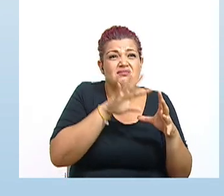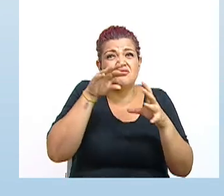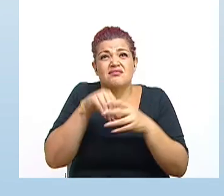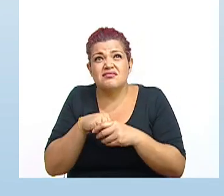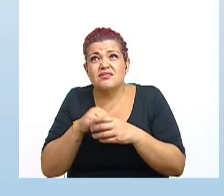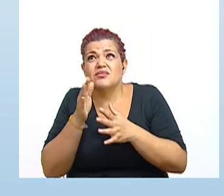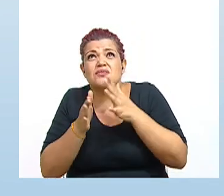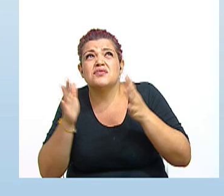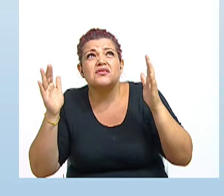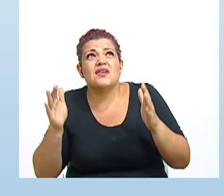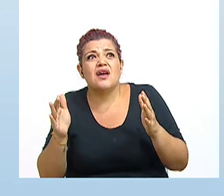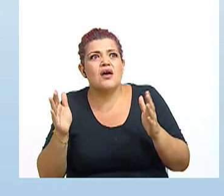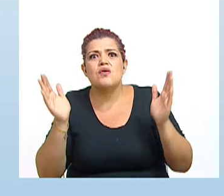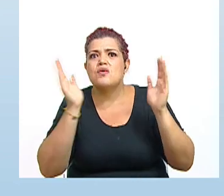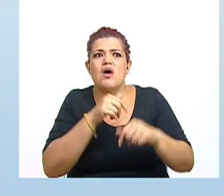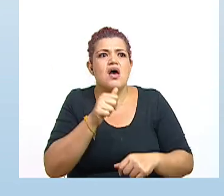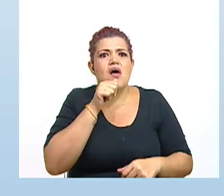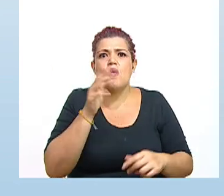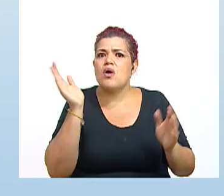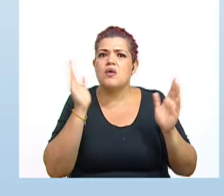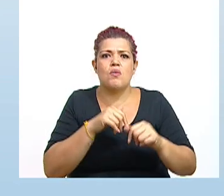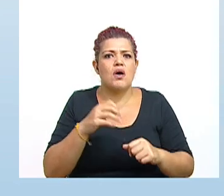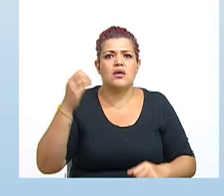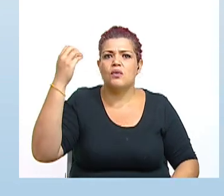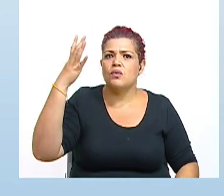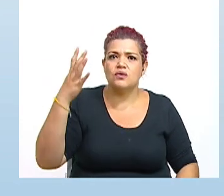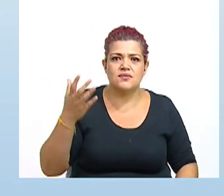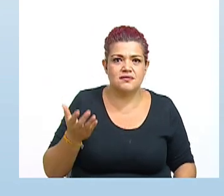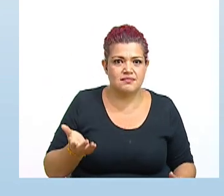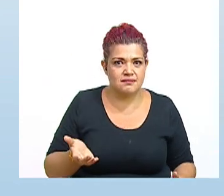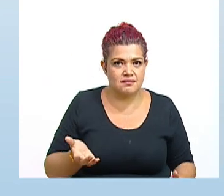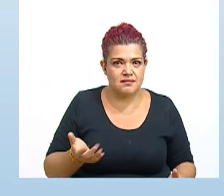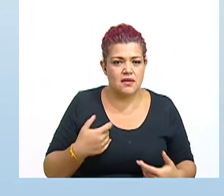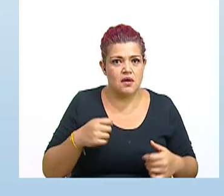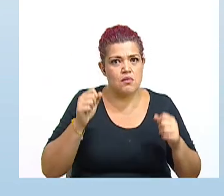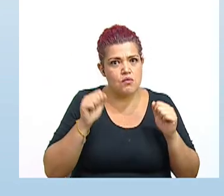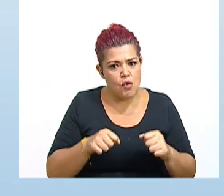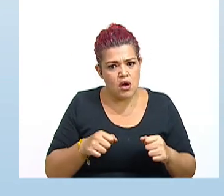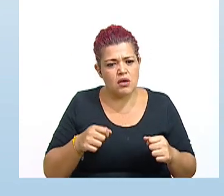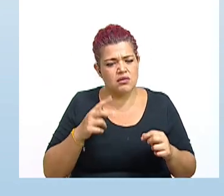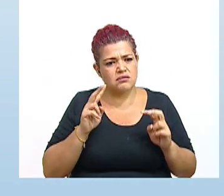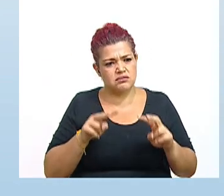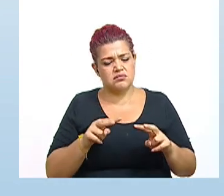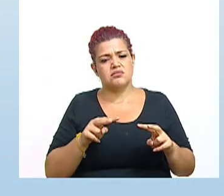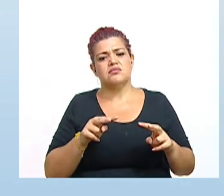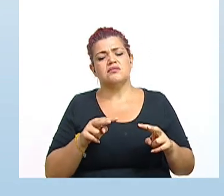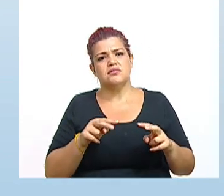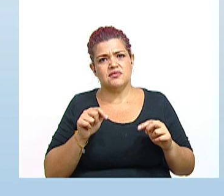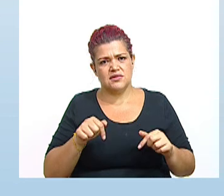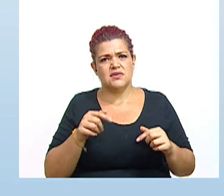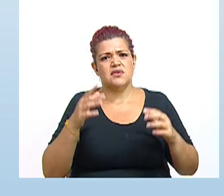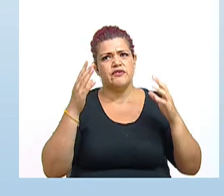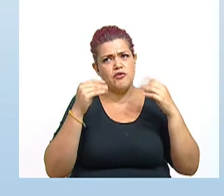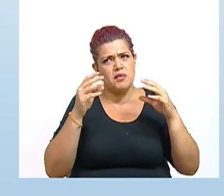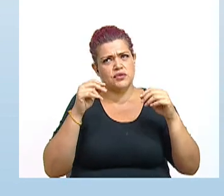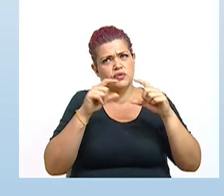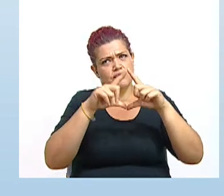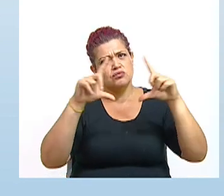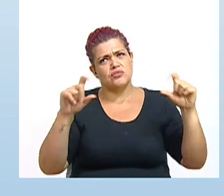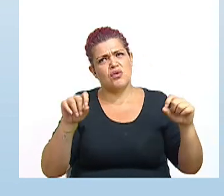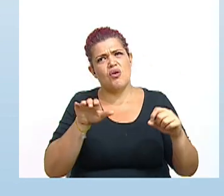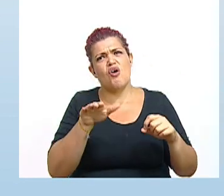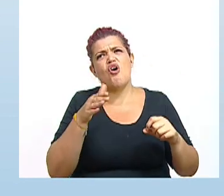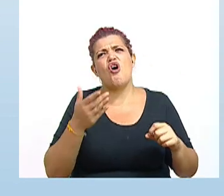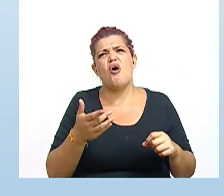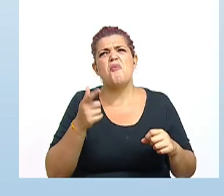de servicios como el agua y la electricidad. Podemos valorar en este caso, en esta información de este cuadro, cómo